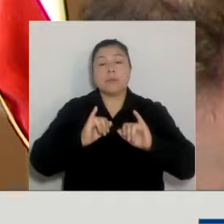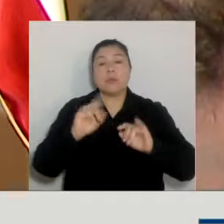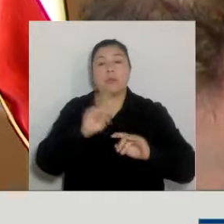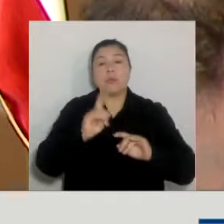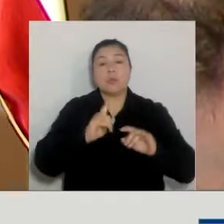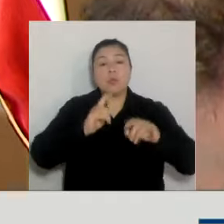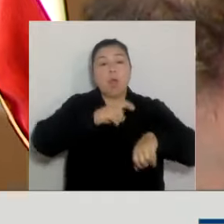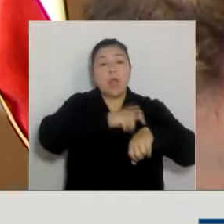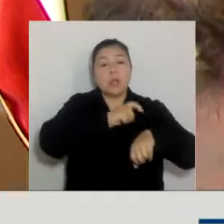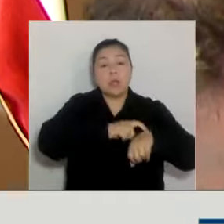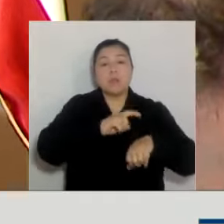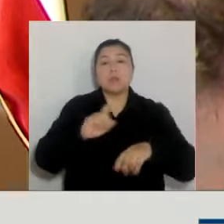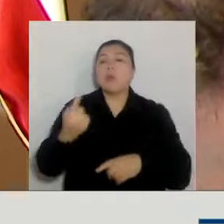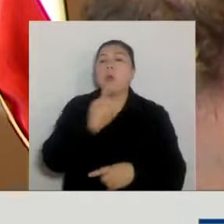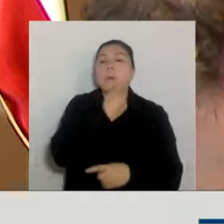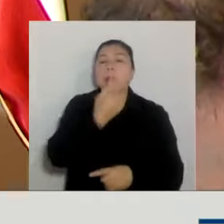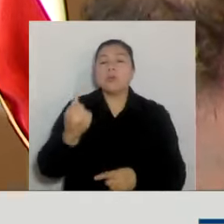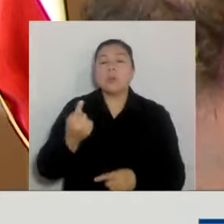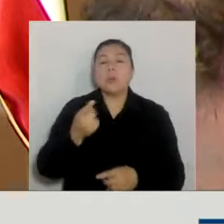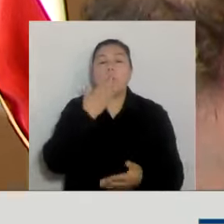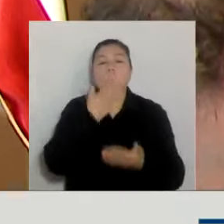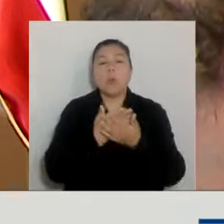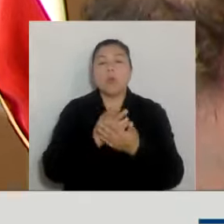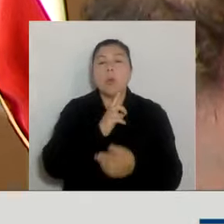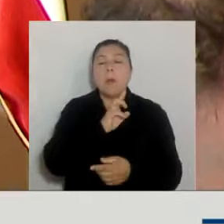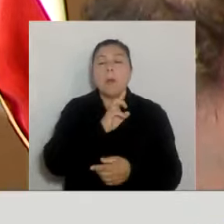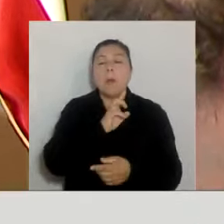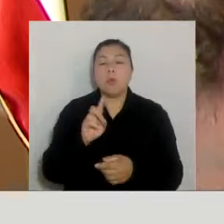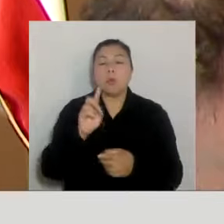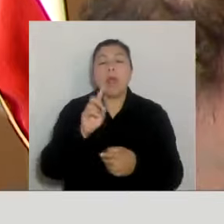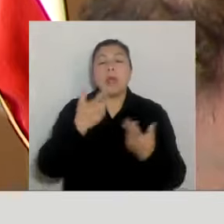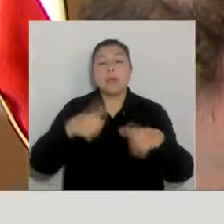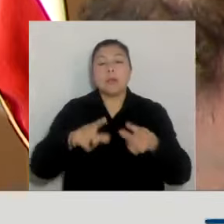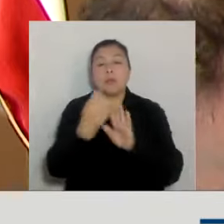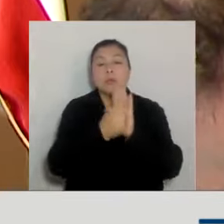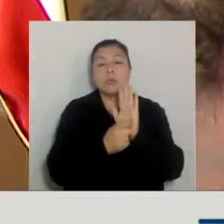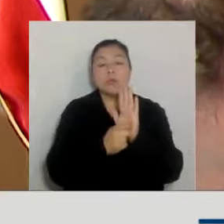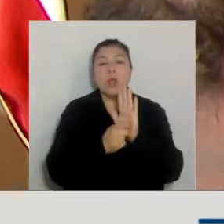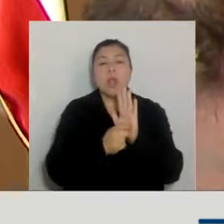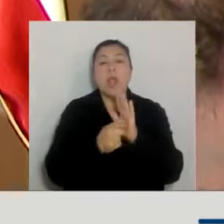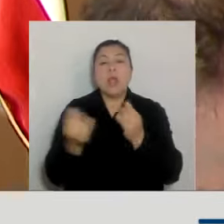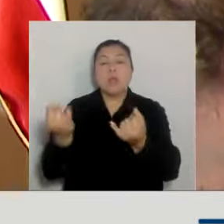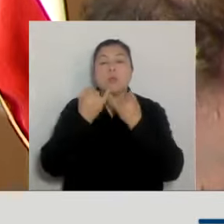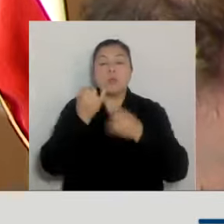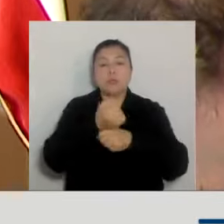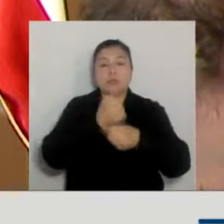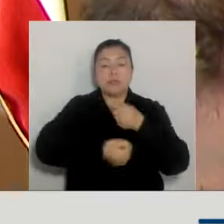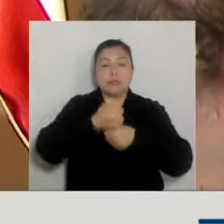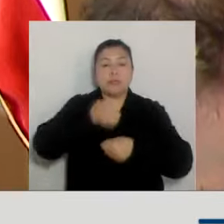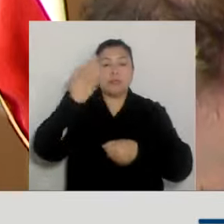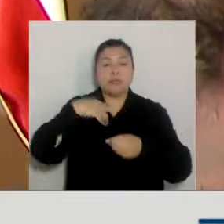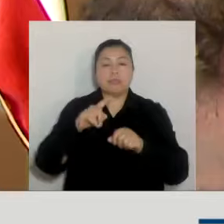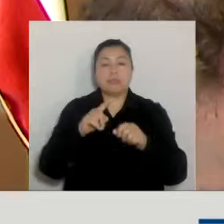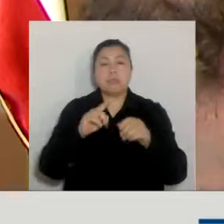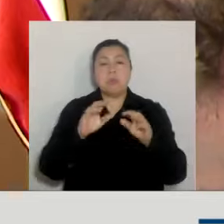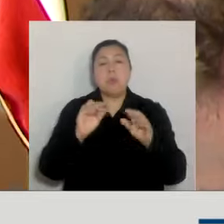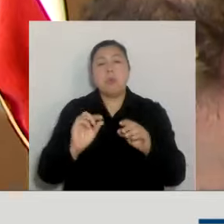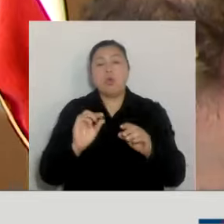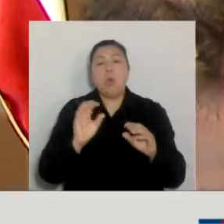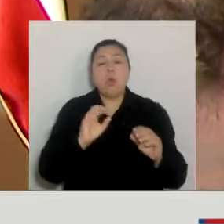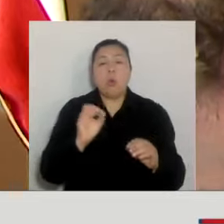no preguntémonos cada uno de nosotros cuando consultamos la dirección de presupuesto entrega información de años anteriores desactualizada parcial o simplemente